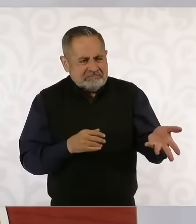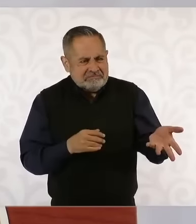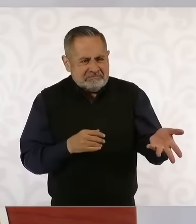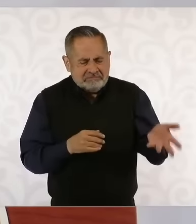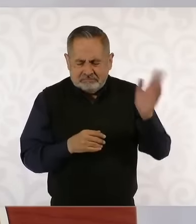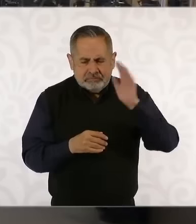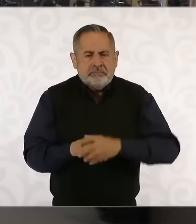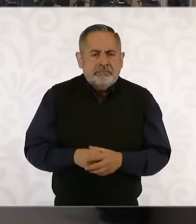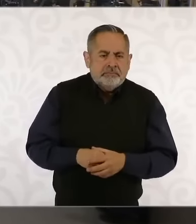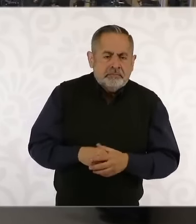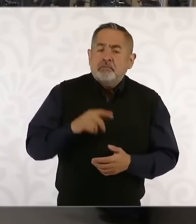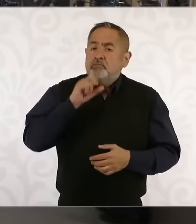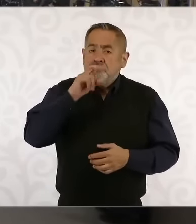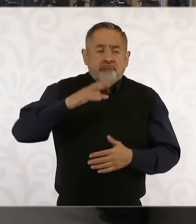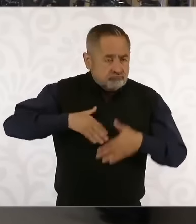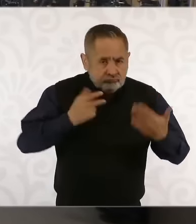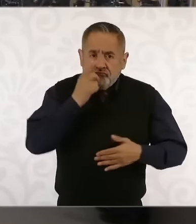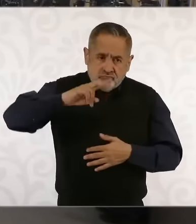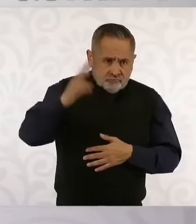Ahora, también lo voy a decir,